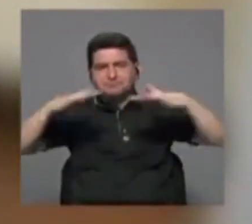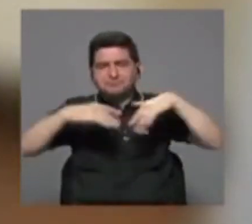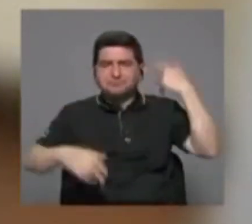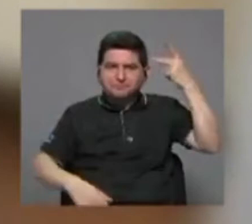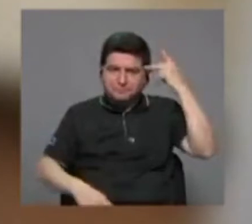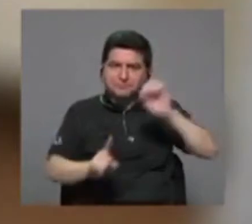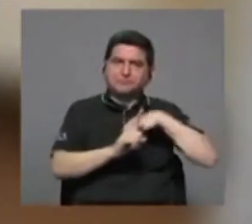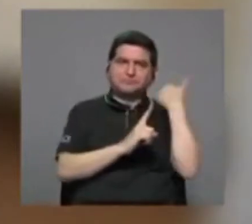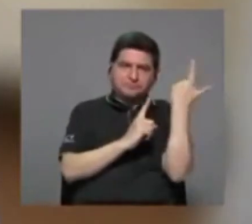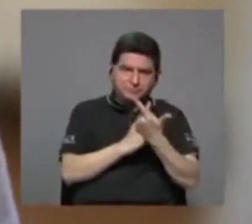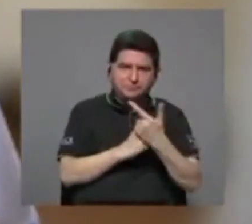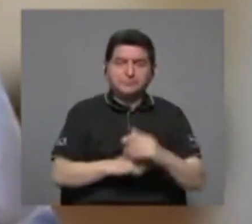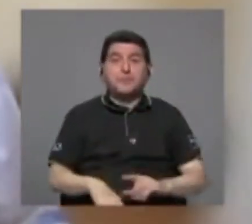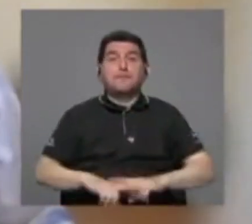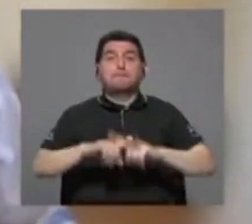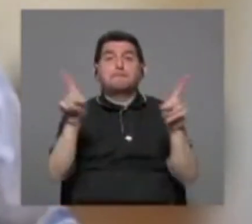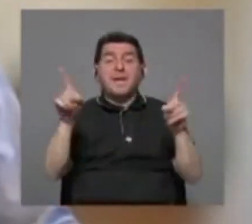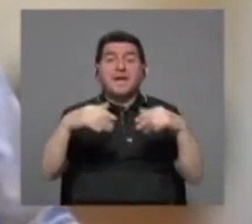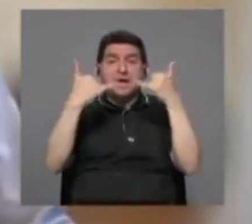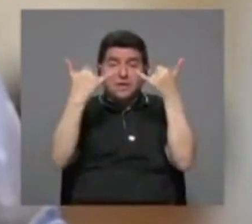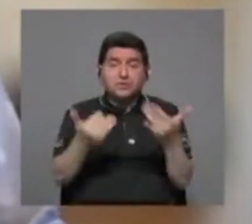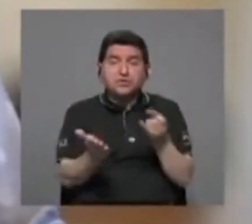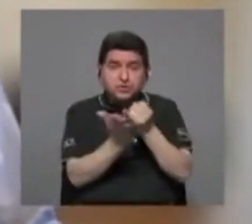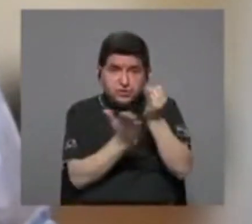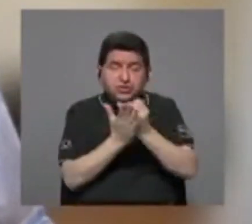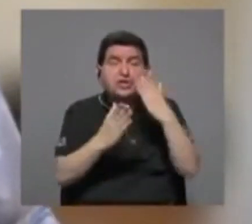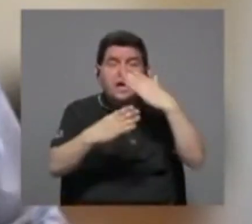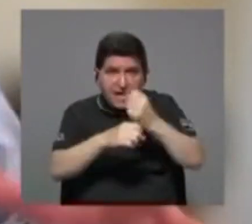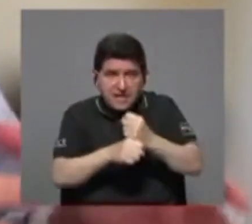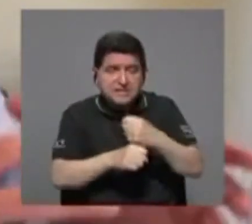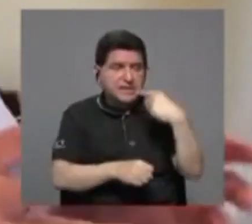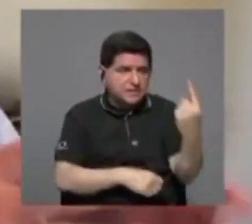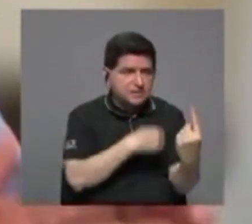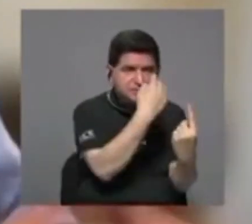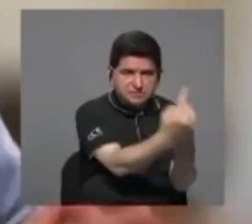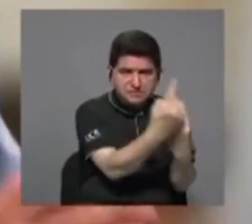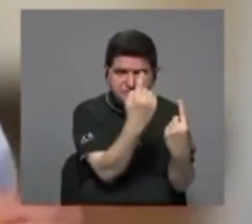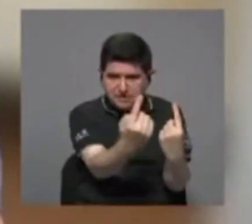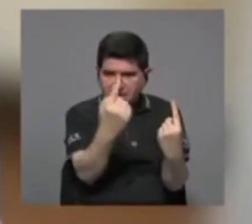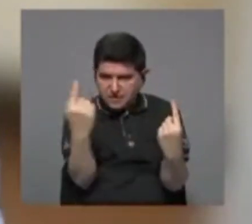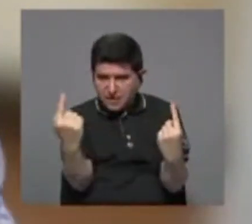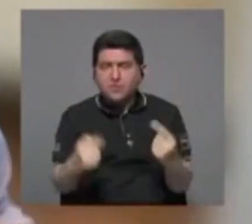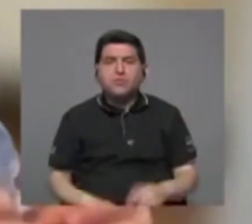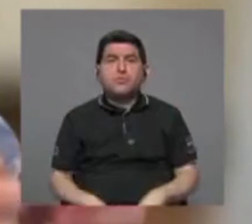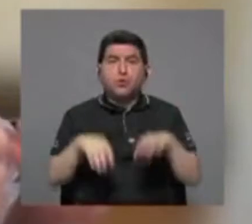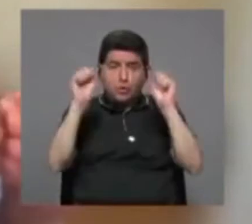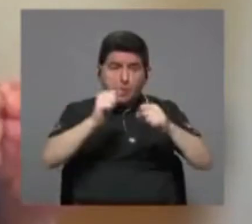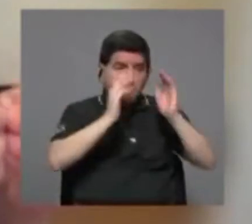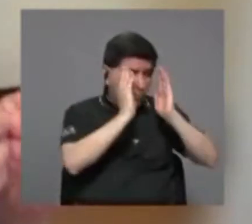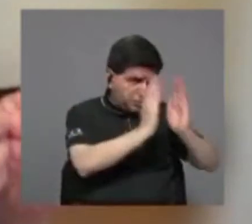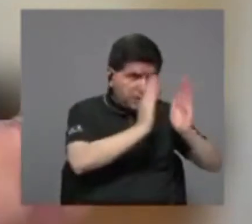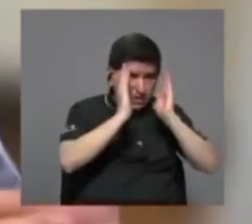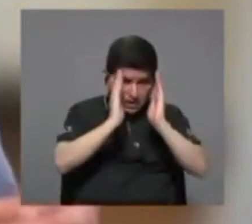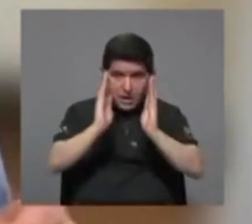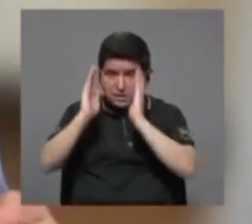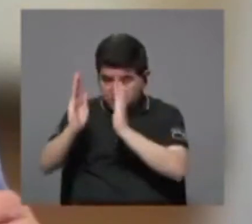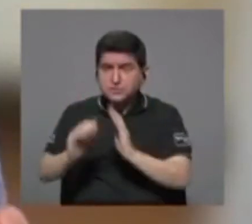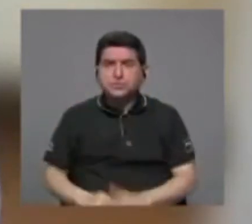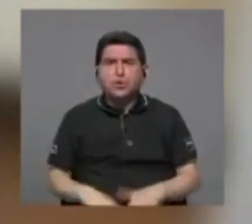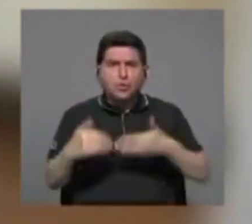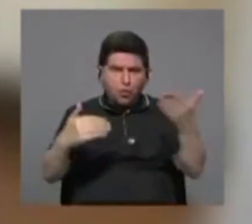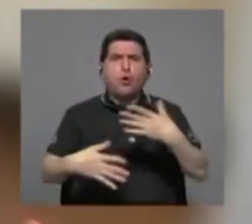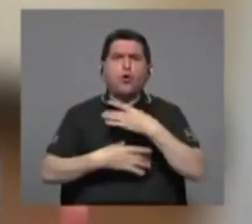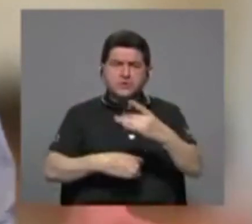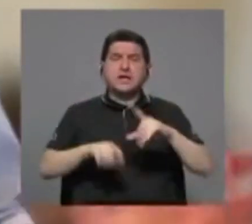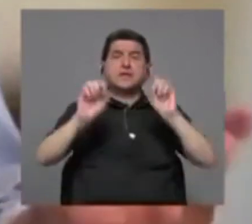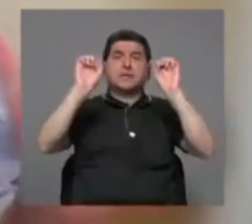y sociales, pero una vez hechas esas investigaciones particulares que pueden ser consultadas por aparte porque traen cosas muy interesantes,